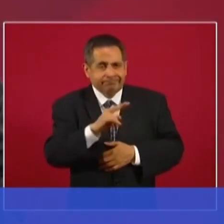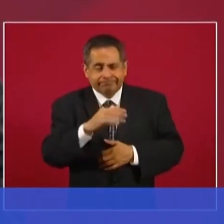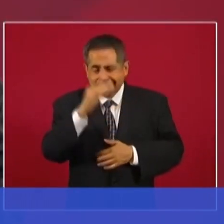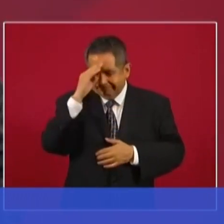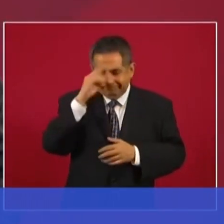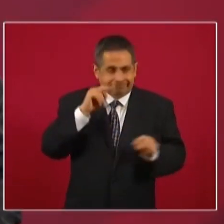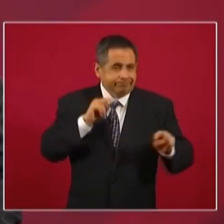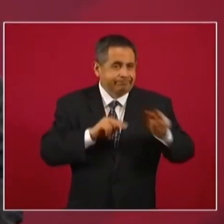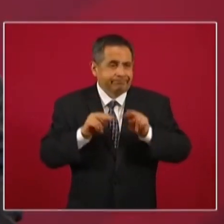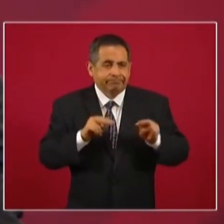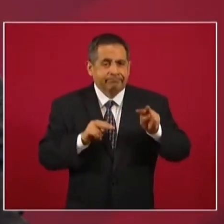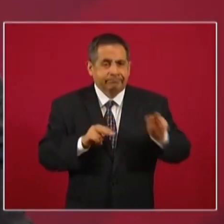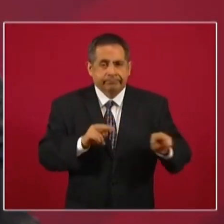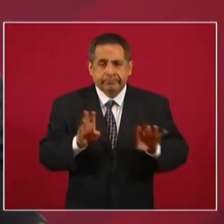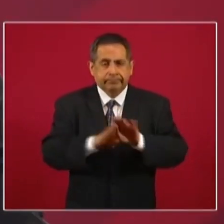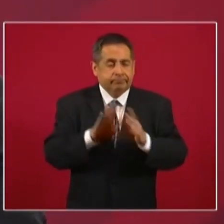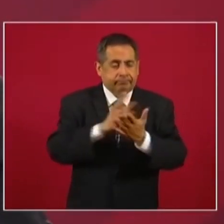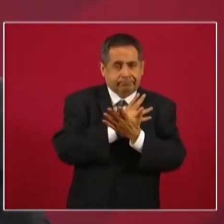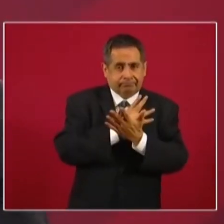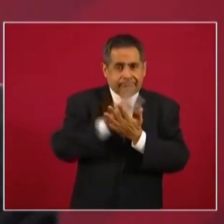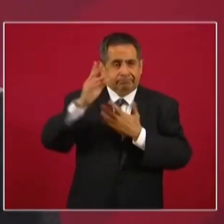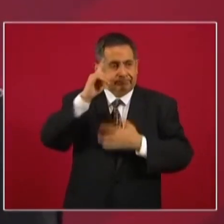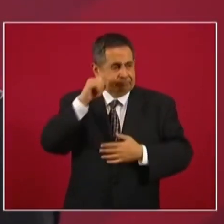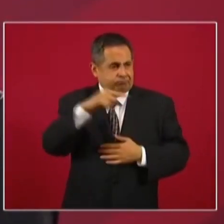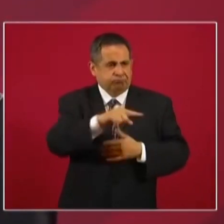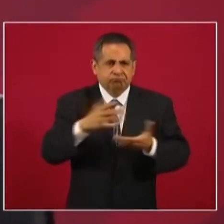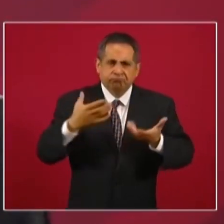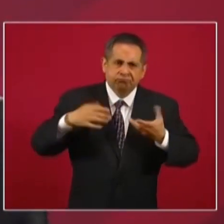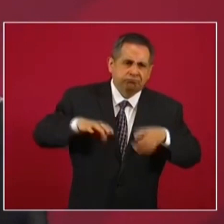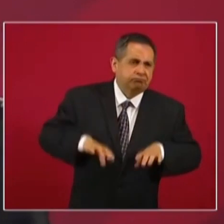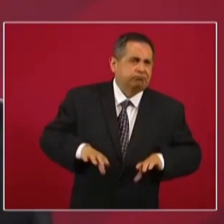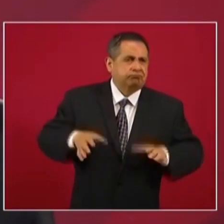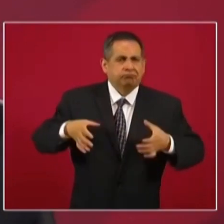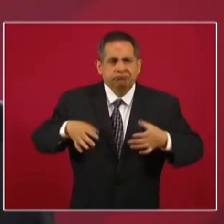desmesurada de la riqueza,